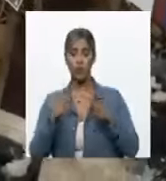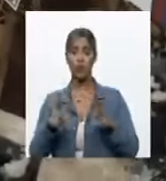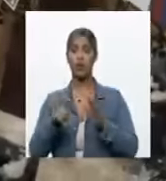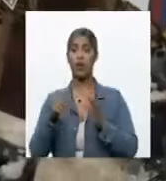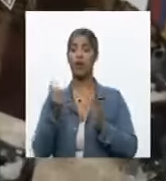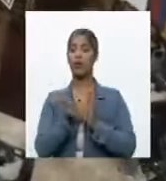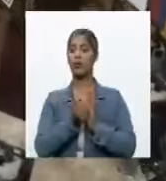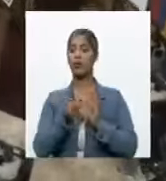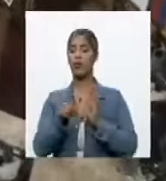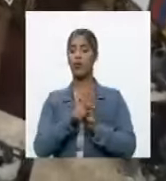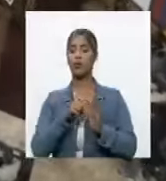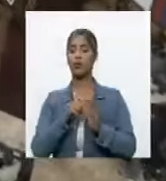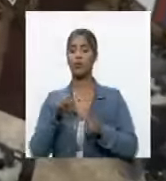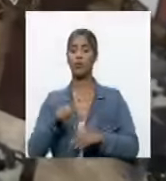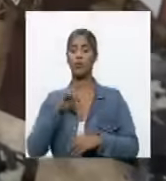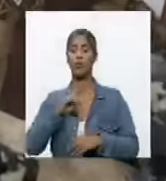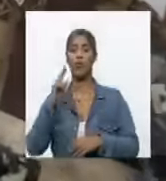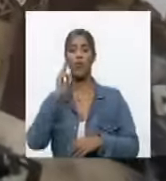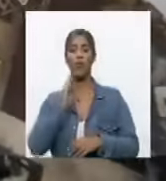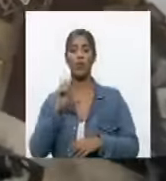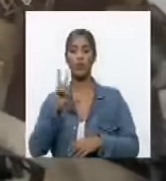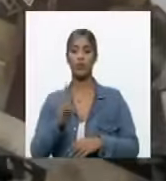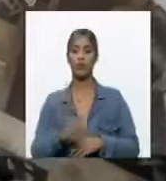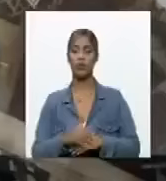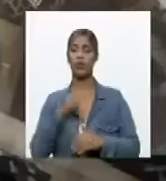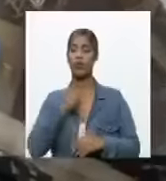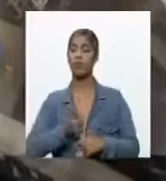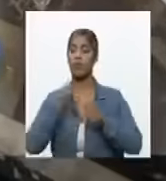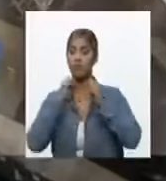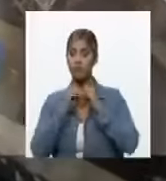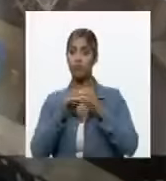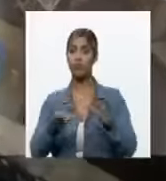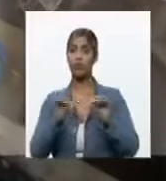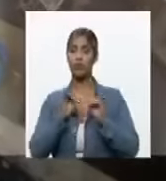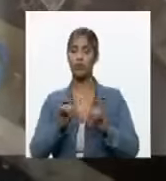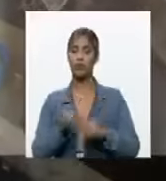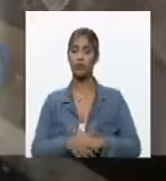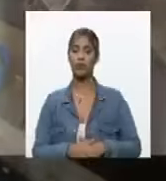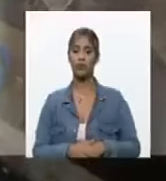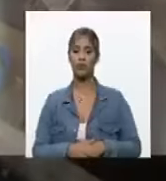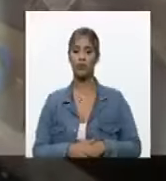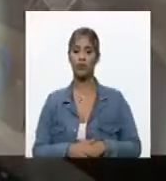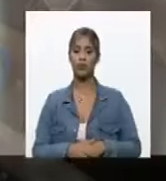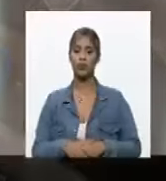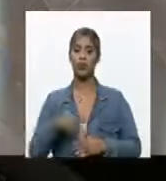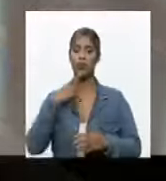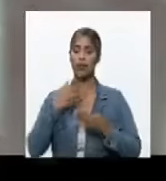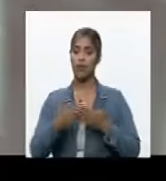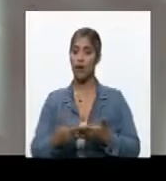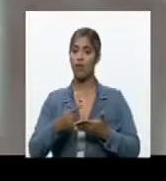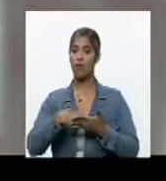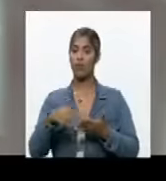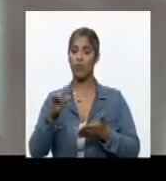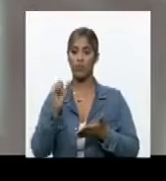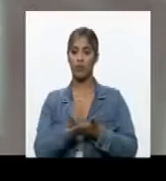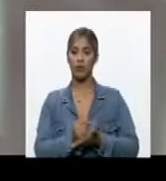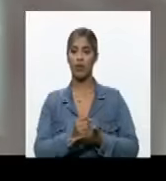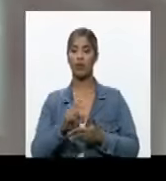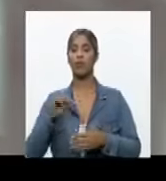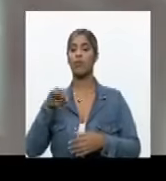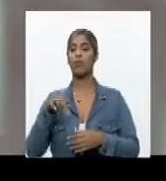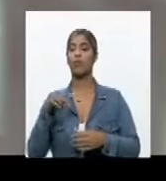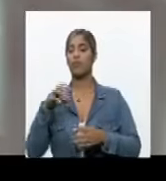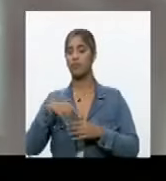Gaceta Oficial de la República Bolivariana de Venezuela y dar máxima difusión del mismo. dado, firmado y sellado en el Palacio Federal